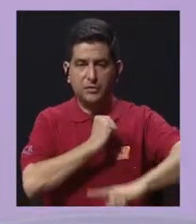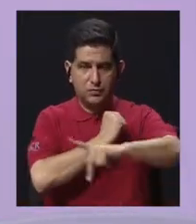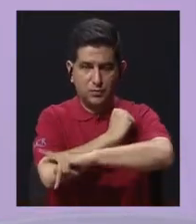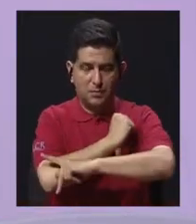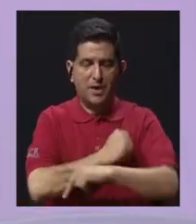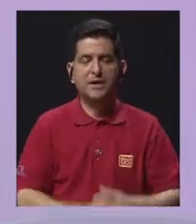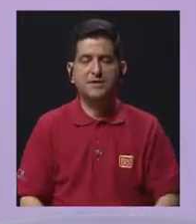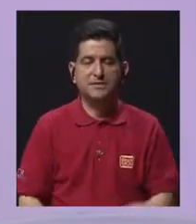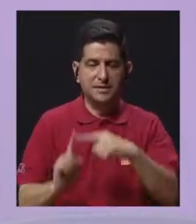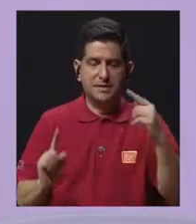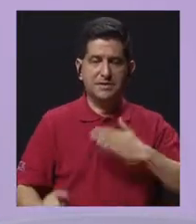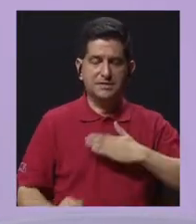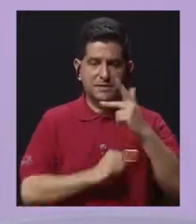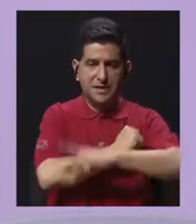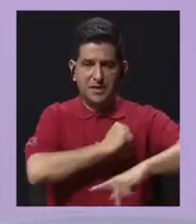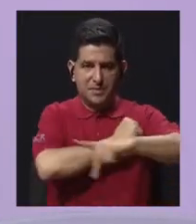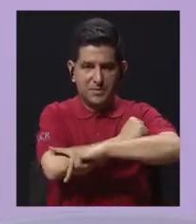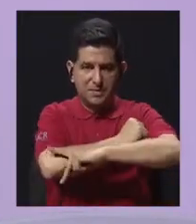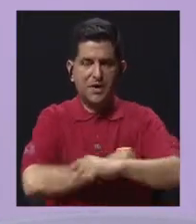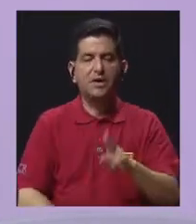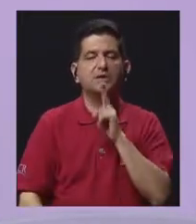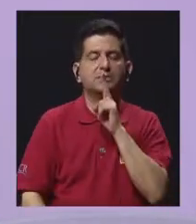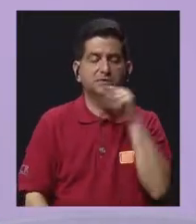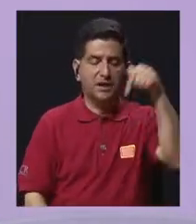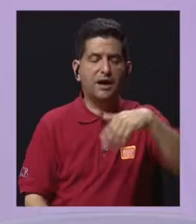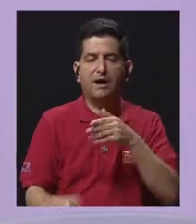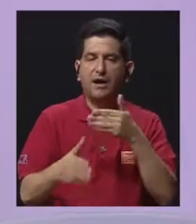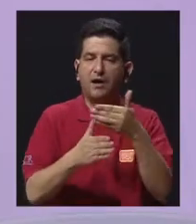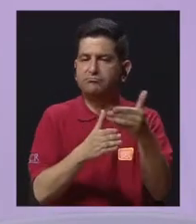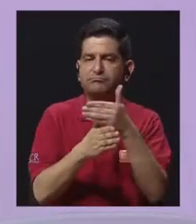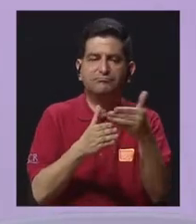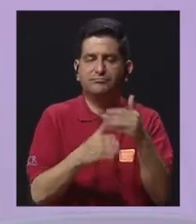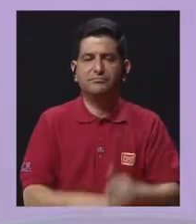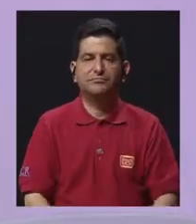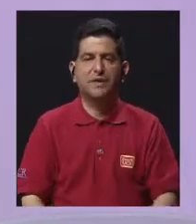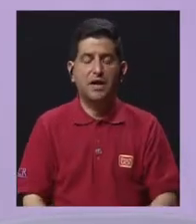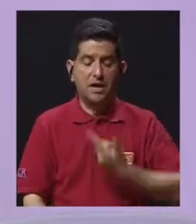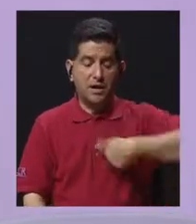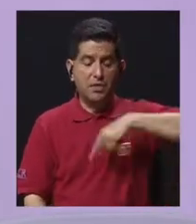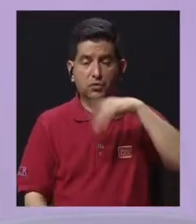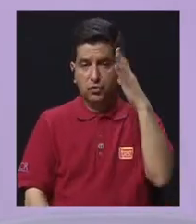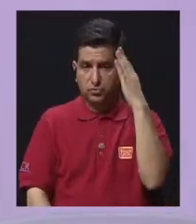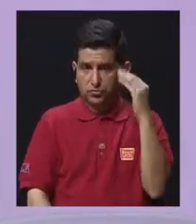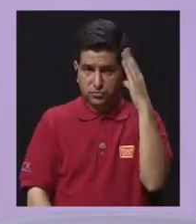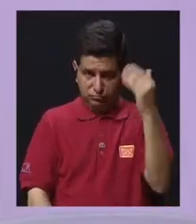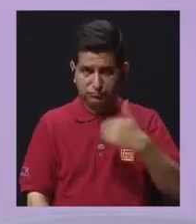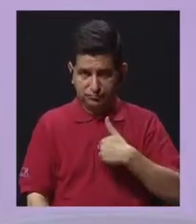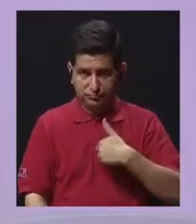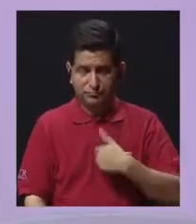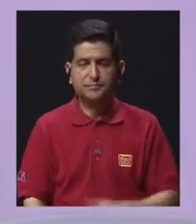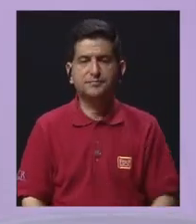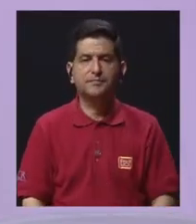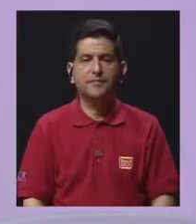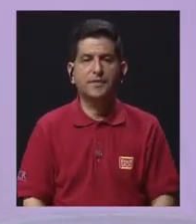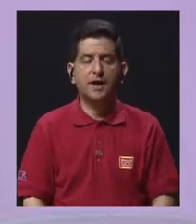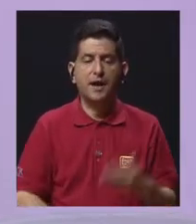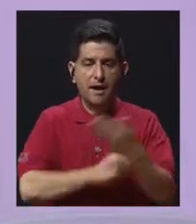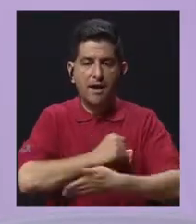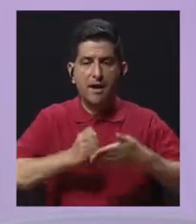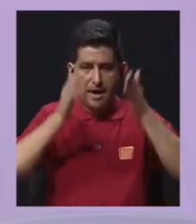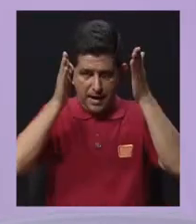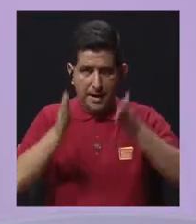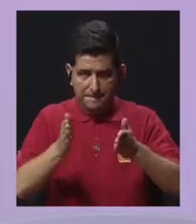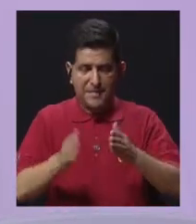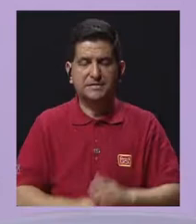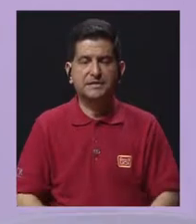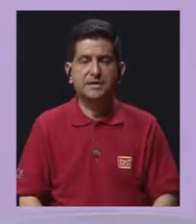placer poder estar en su país, verdad, desde mi país, Honduras, para poder compartir, verdad, un poco de nuestras